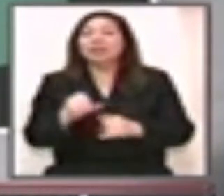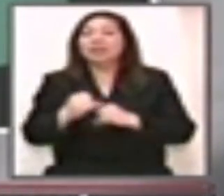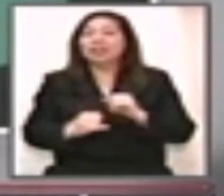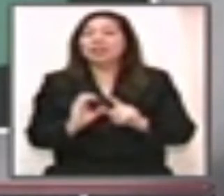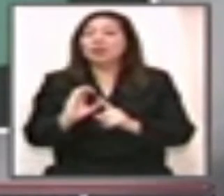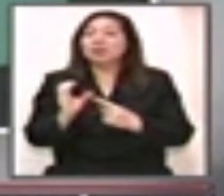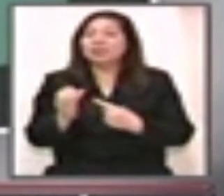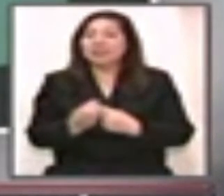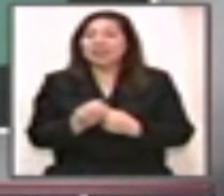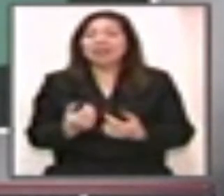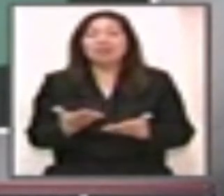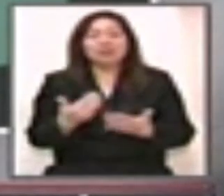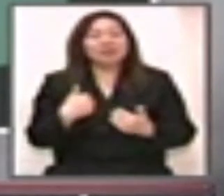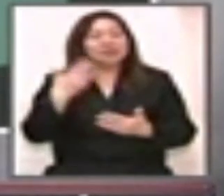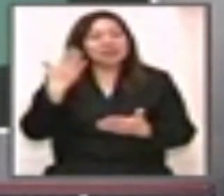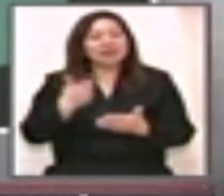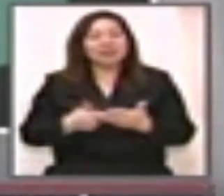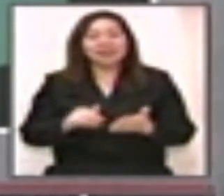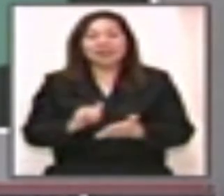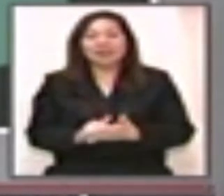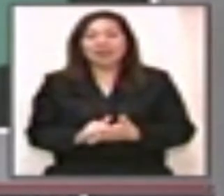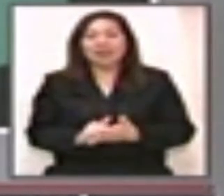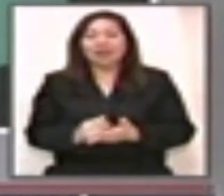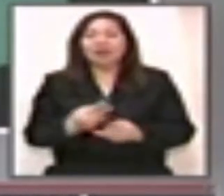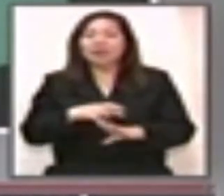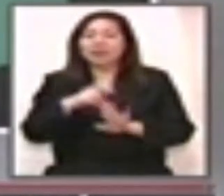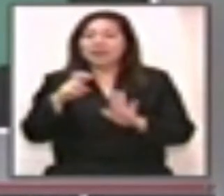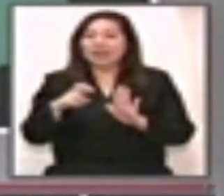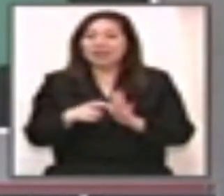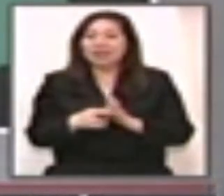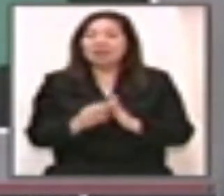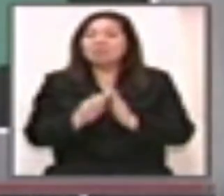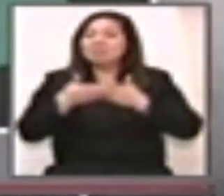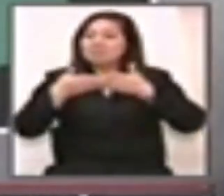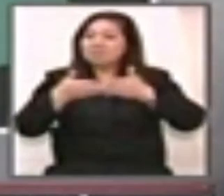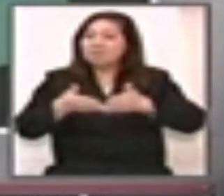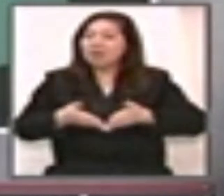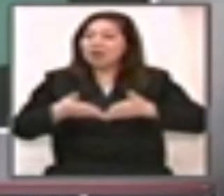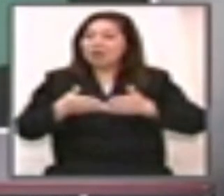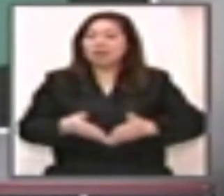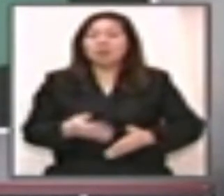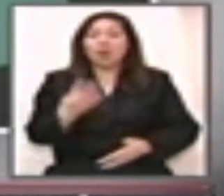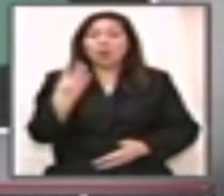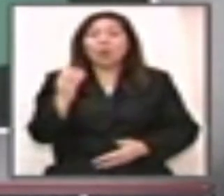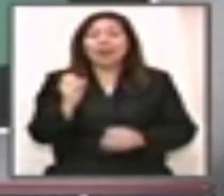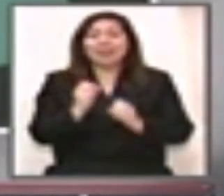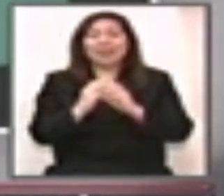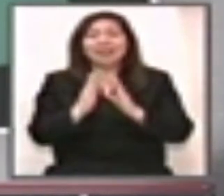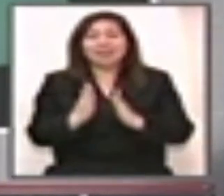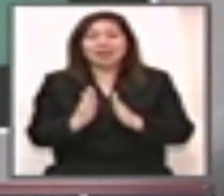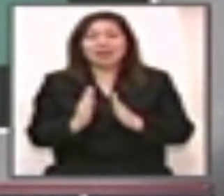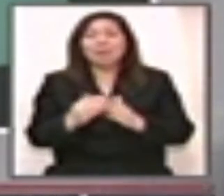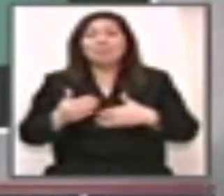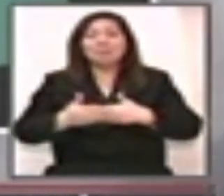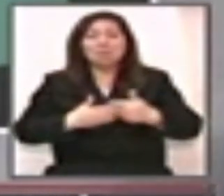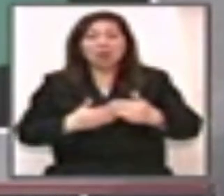interoceánica. Tengan ustedes en cuenta que un trayecto por barco dura 40 días, pasando por